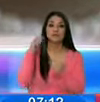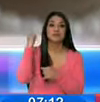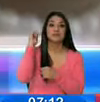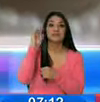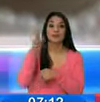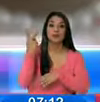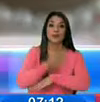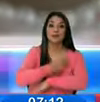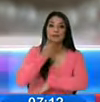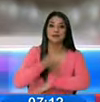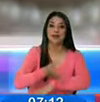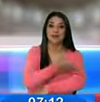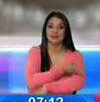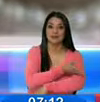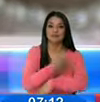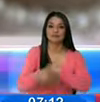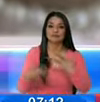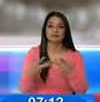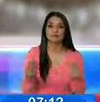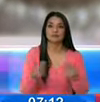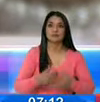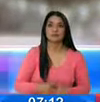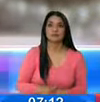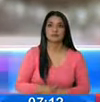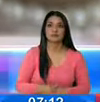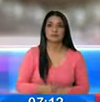dos días antes de su desaparición